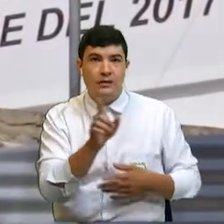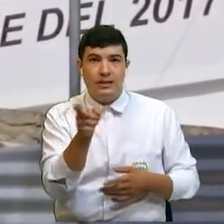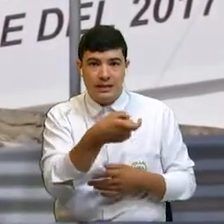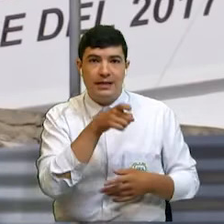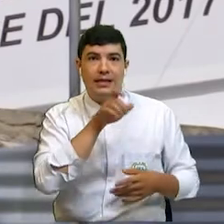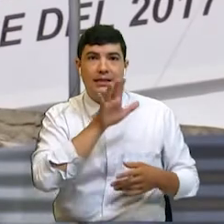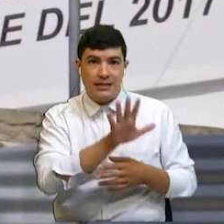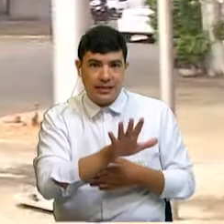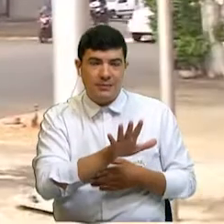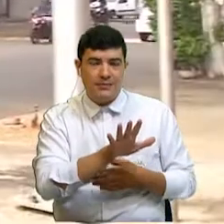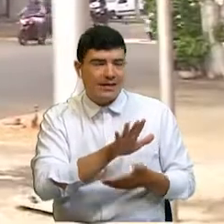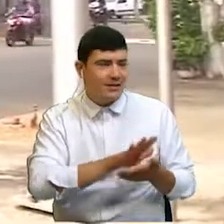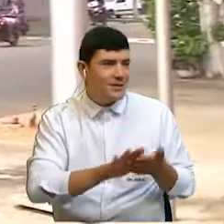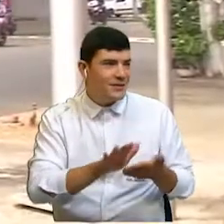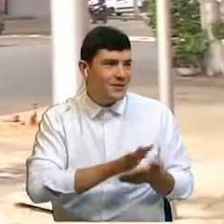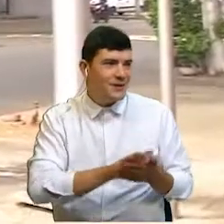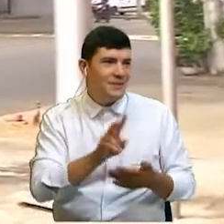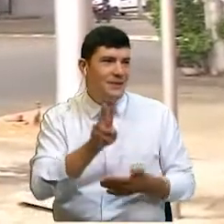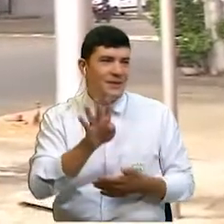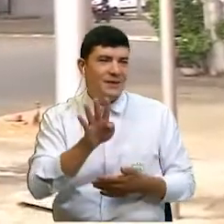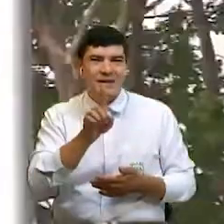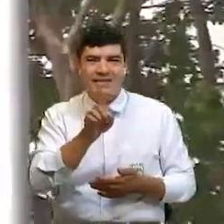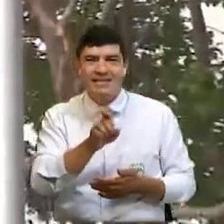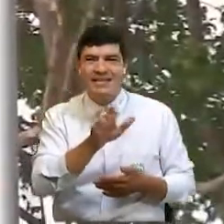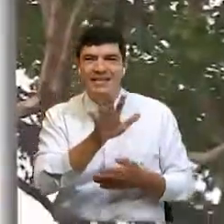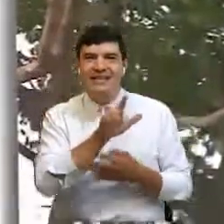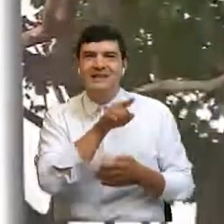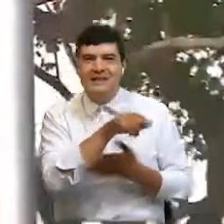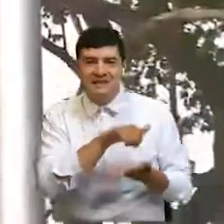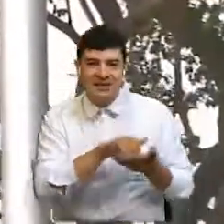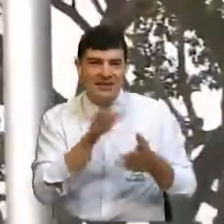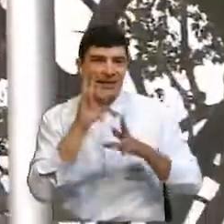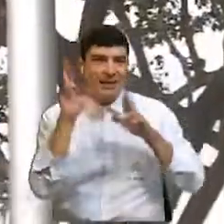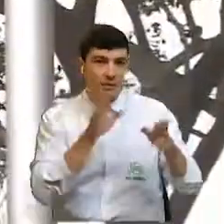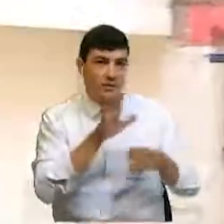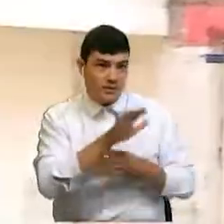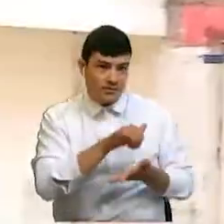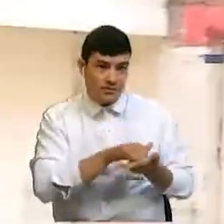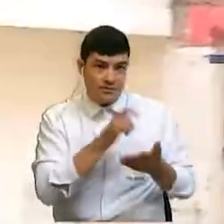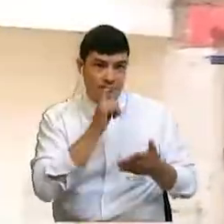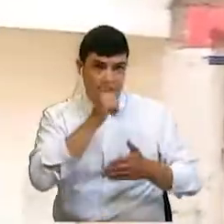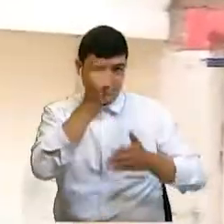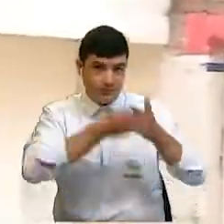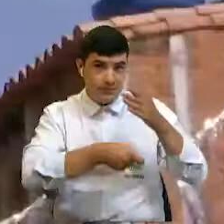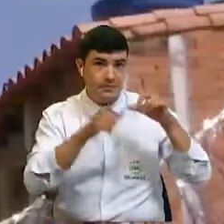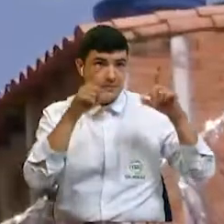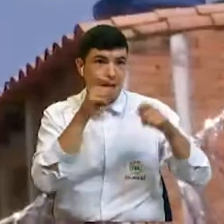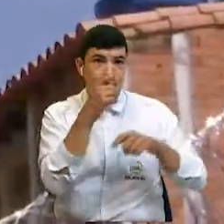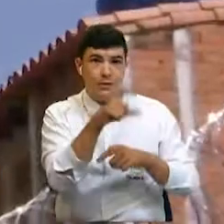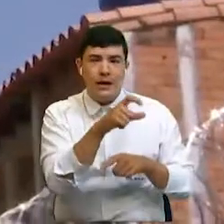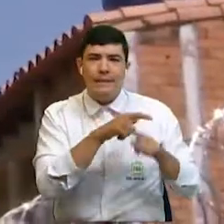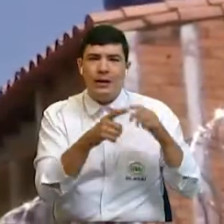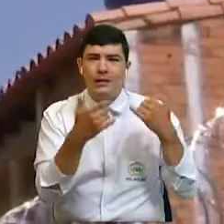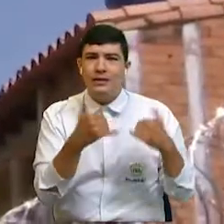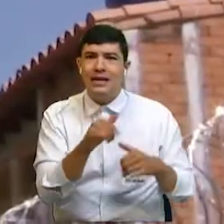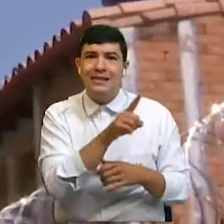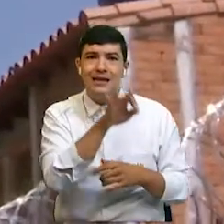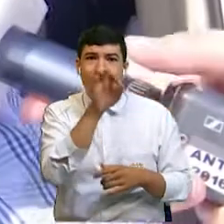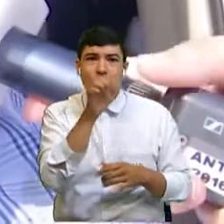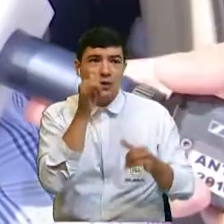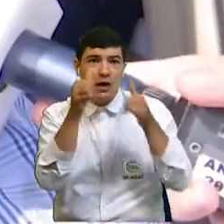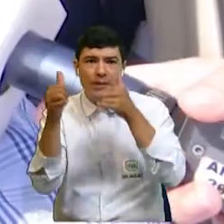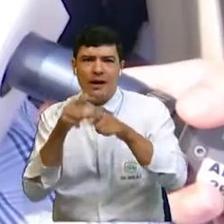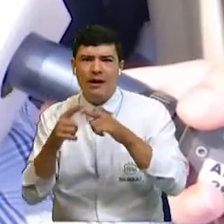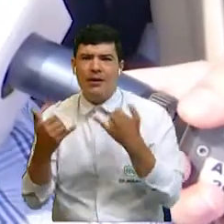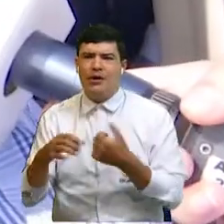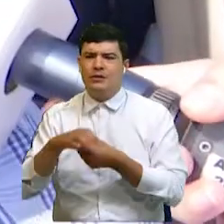del 2017, se establece la puesta en marcha de las cámaras de foto comparendos en Cúcuta. Ya son 18 y la ciudadanía no está